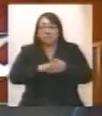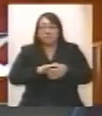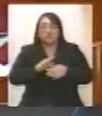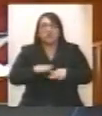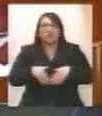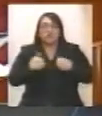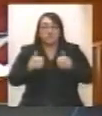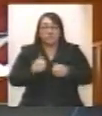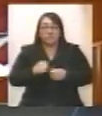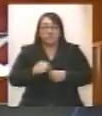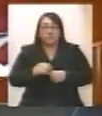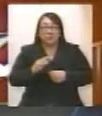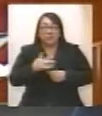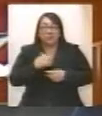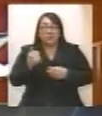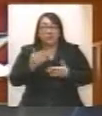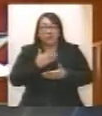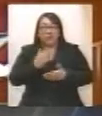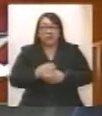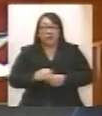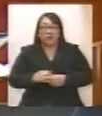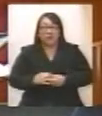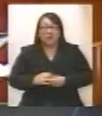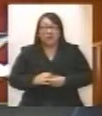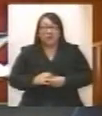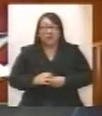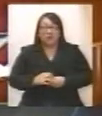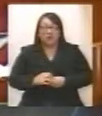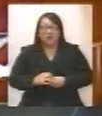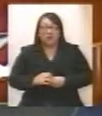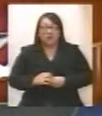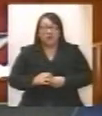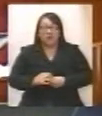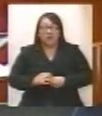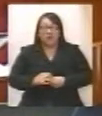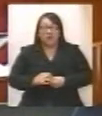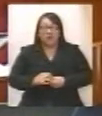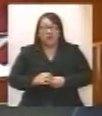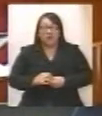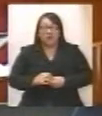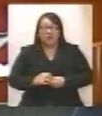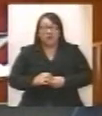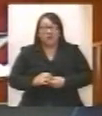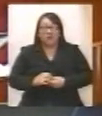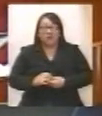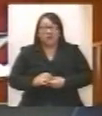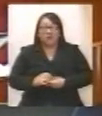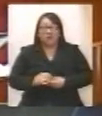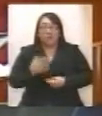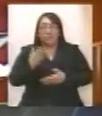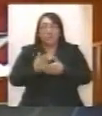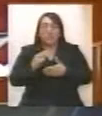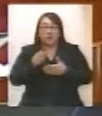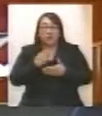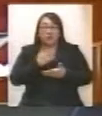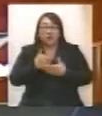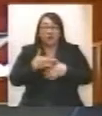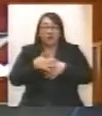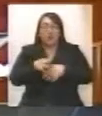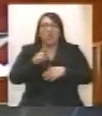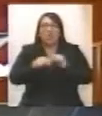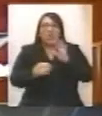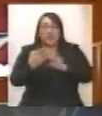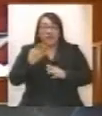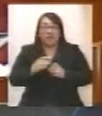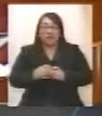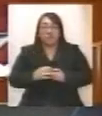subsistencia, entre otras graves afectaciones. Por ello, a fin de prevenir y mitigar dicha situación, a julio del